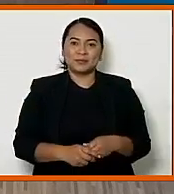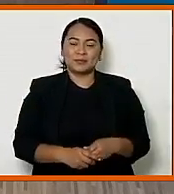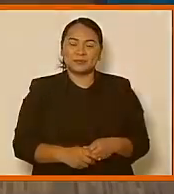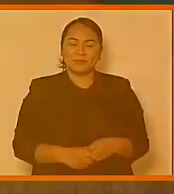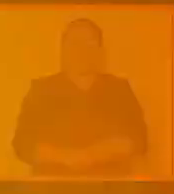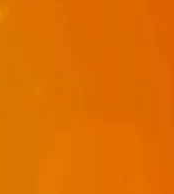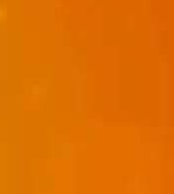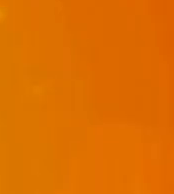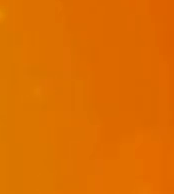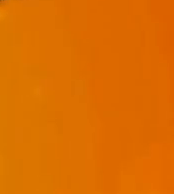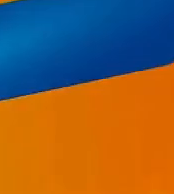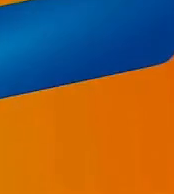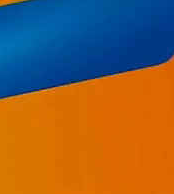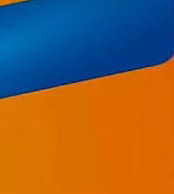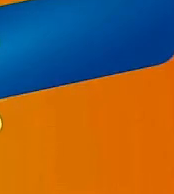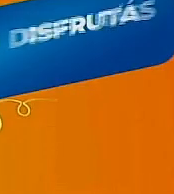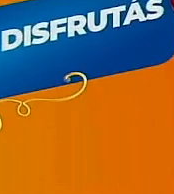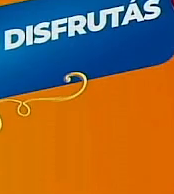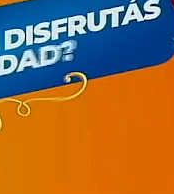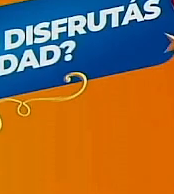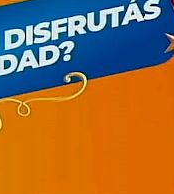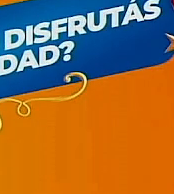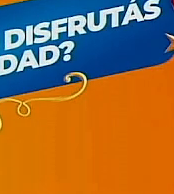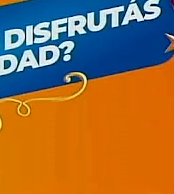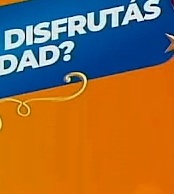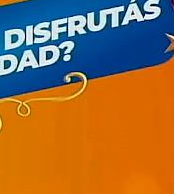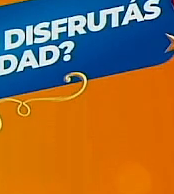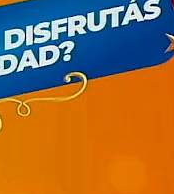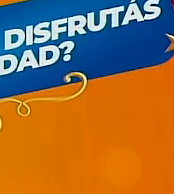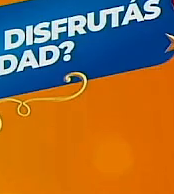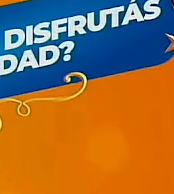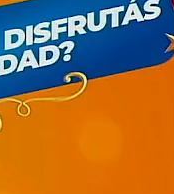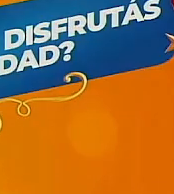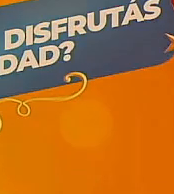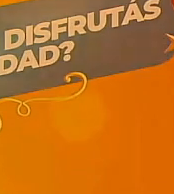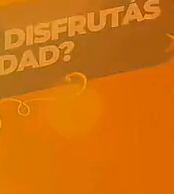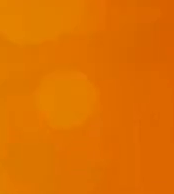¡Ay, qué bonito! Yo me gané la Loto.